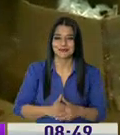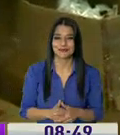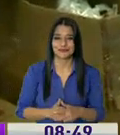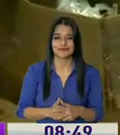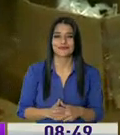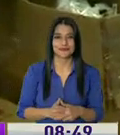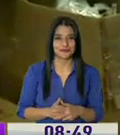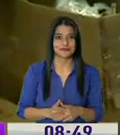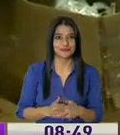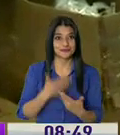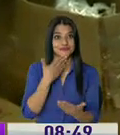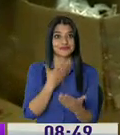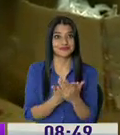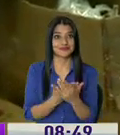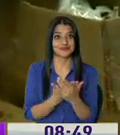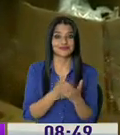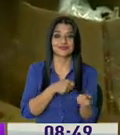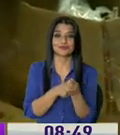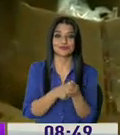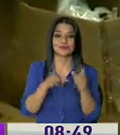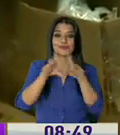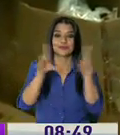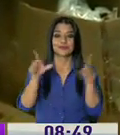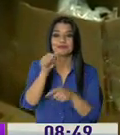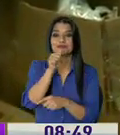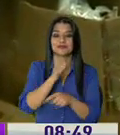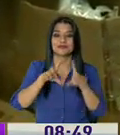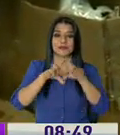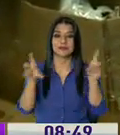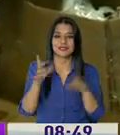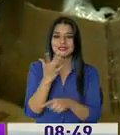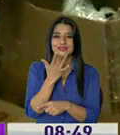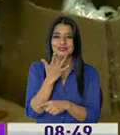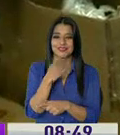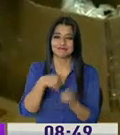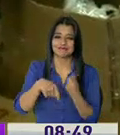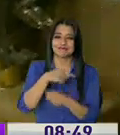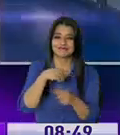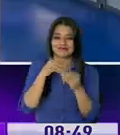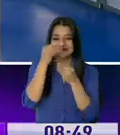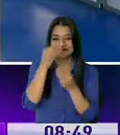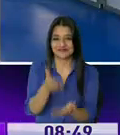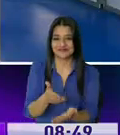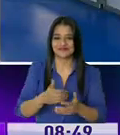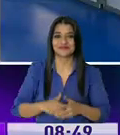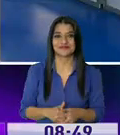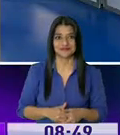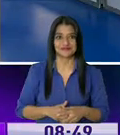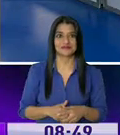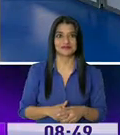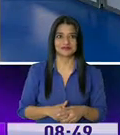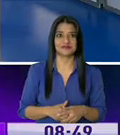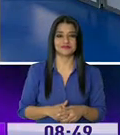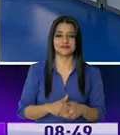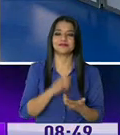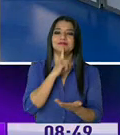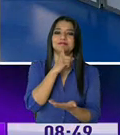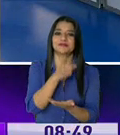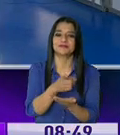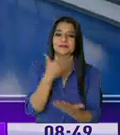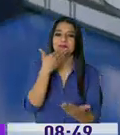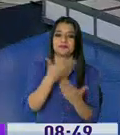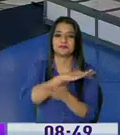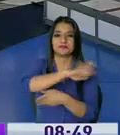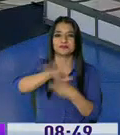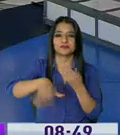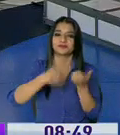Ali, agradecidos con el apoyo de la empresa privada Corporación Favorita. Regresamos con ustedes. Sin duda, agradecidos. Todo el esfuerzo